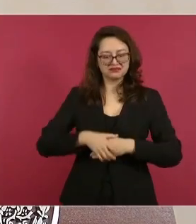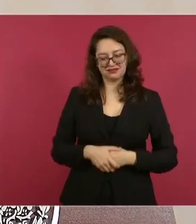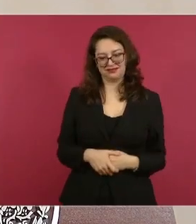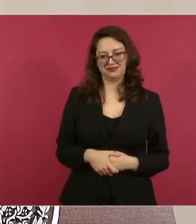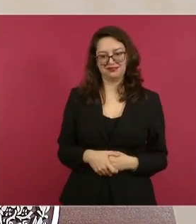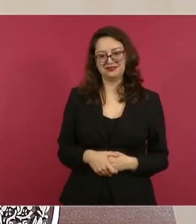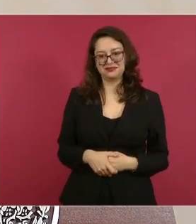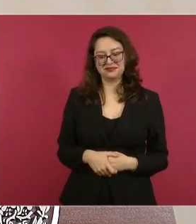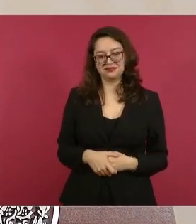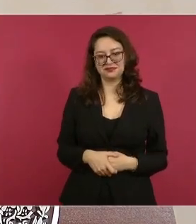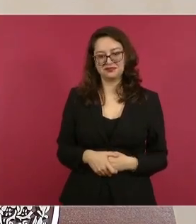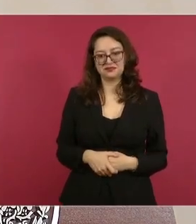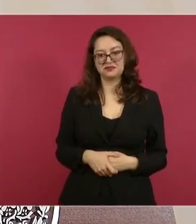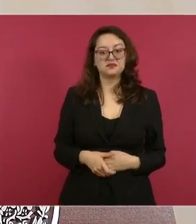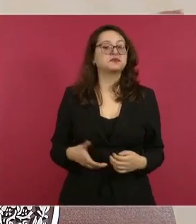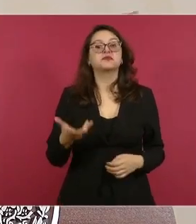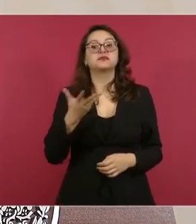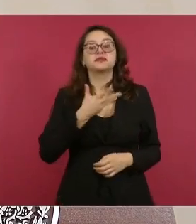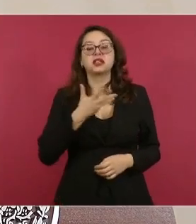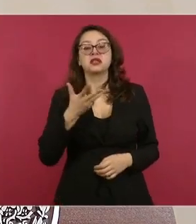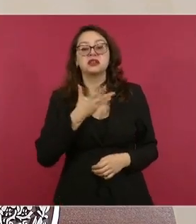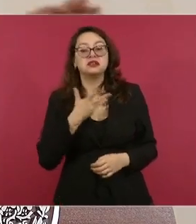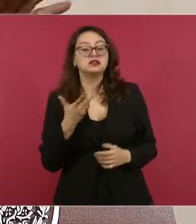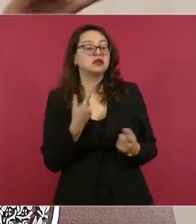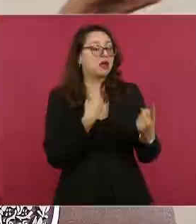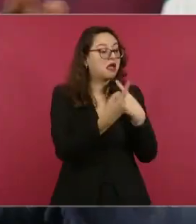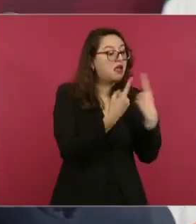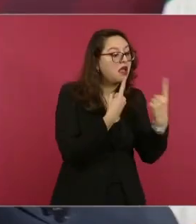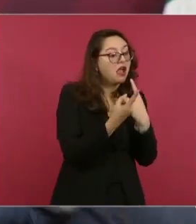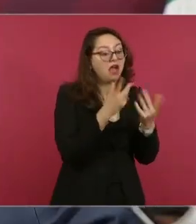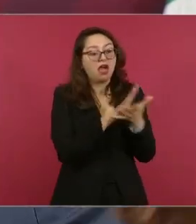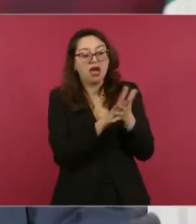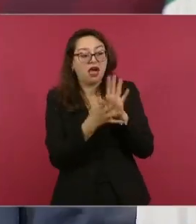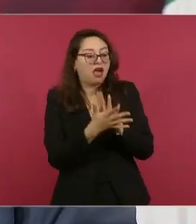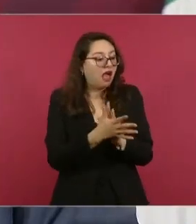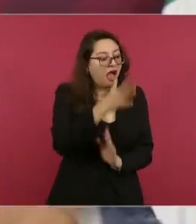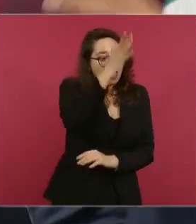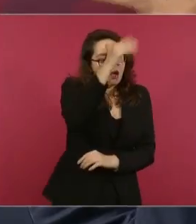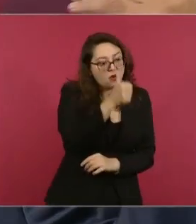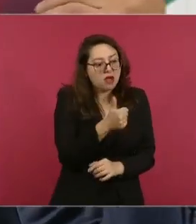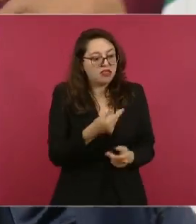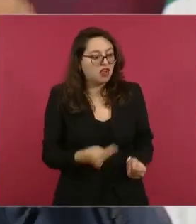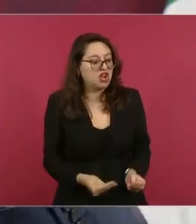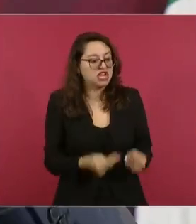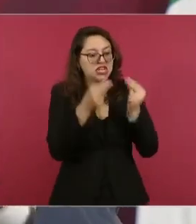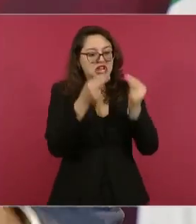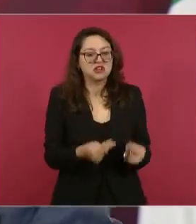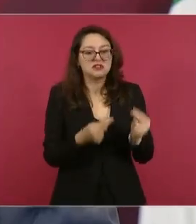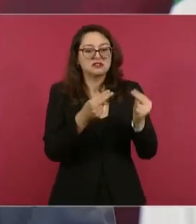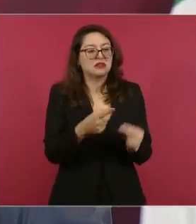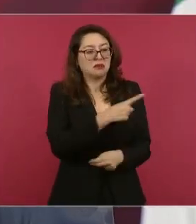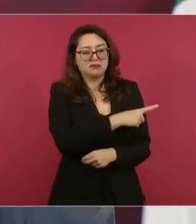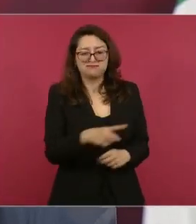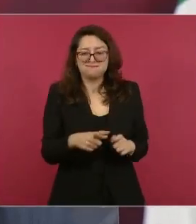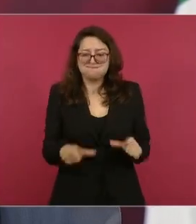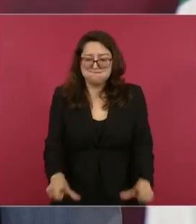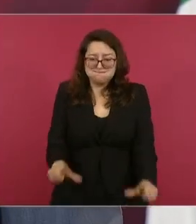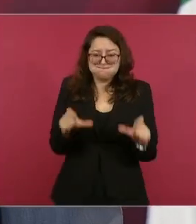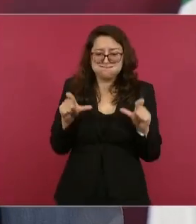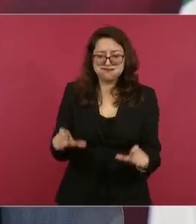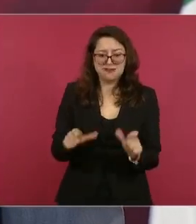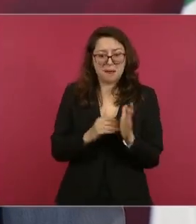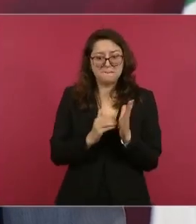Tenían proveedores que vivían de eso, que se hicieron inmensamente ricos